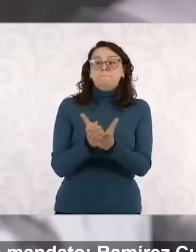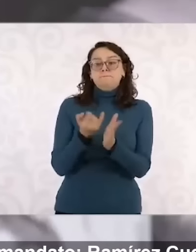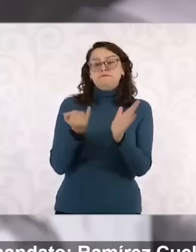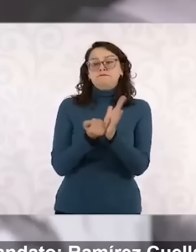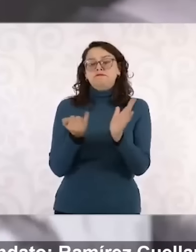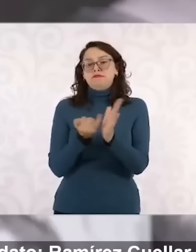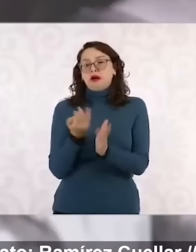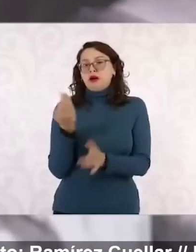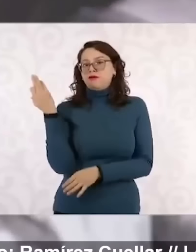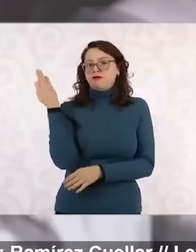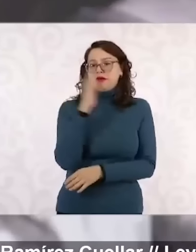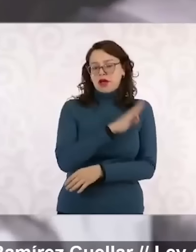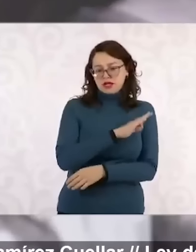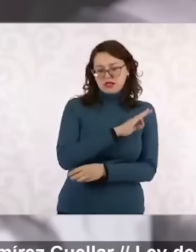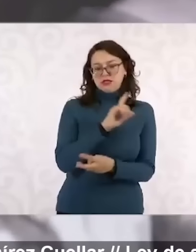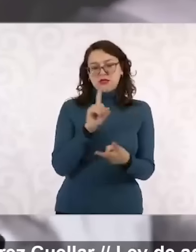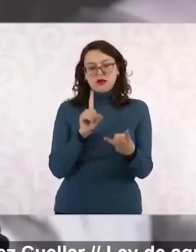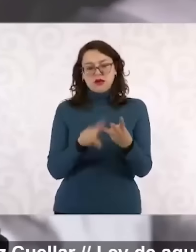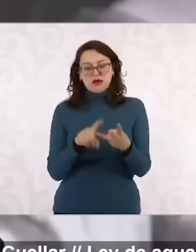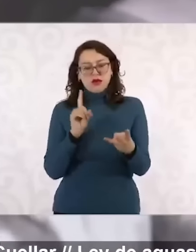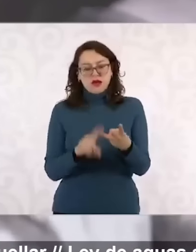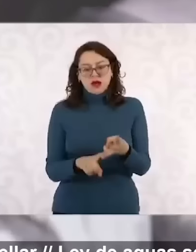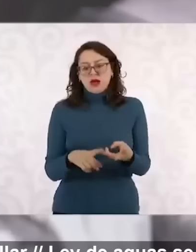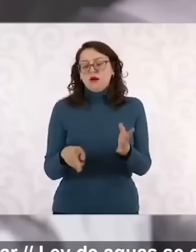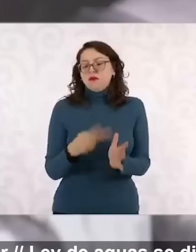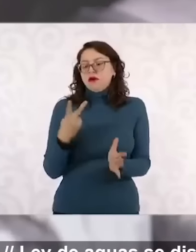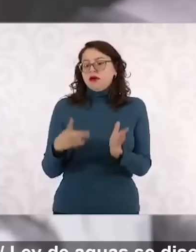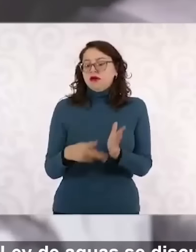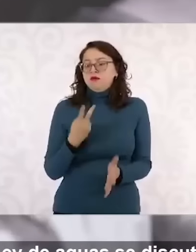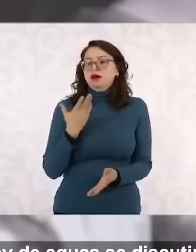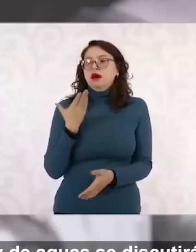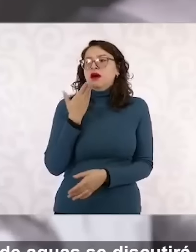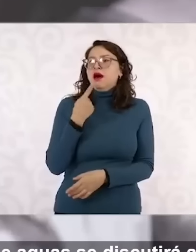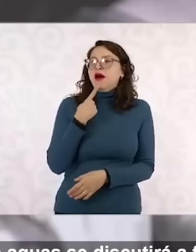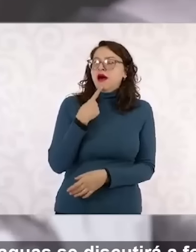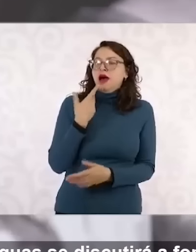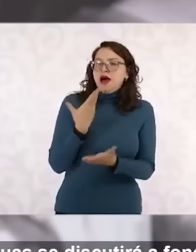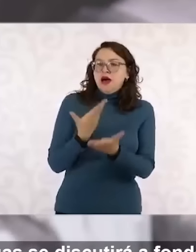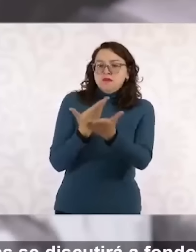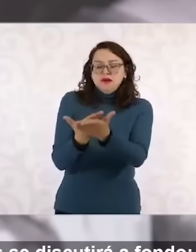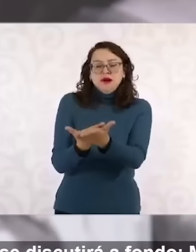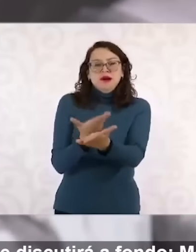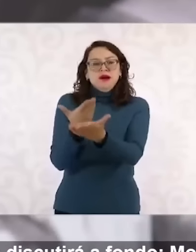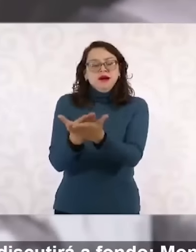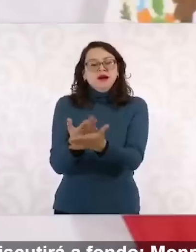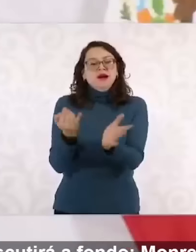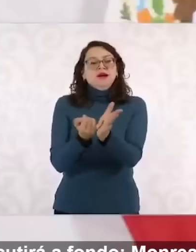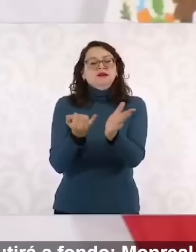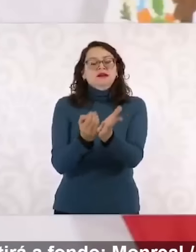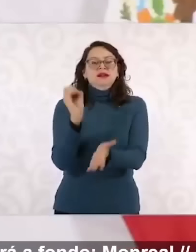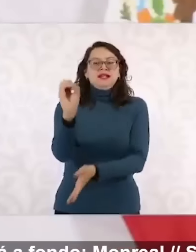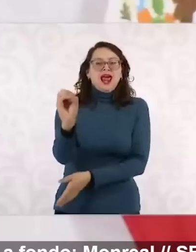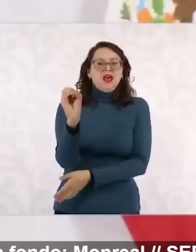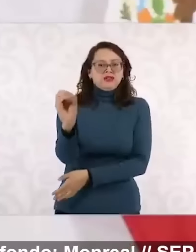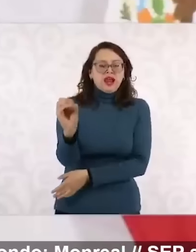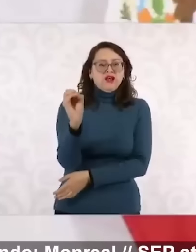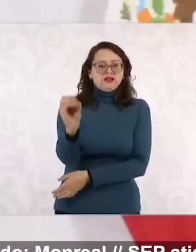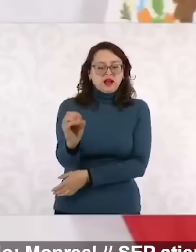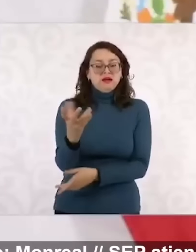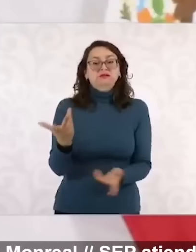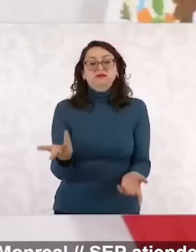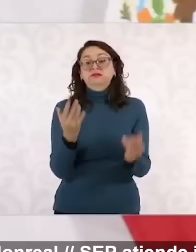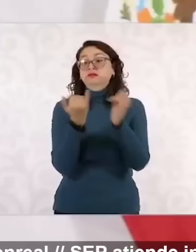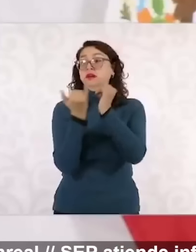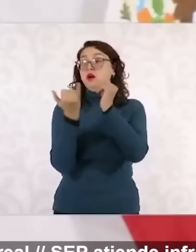de recursos entre filiales y declaraciones en ceros. Casinos con flujos internacionales de origen extranjero, que